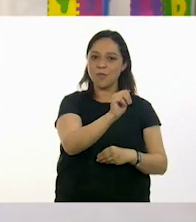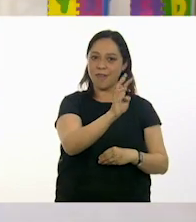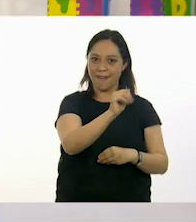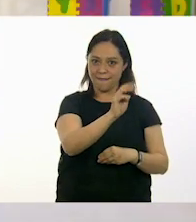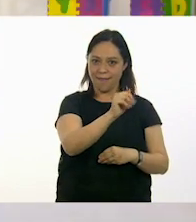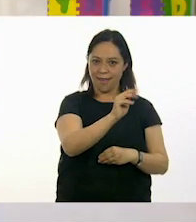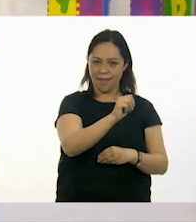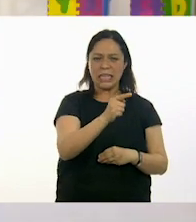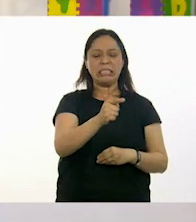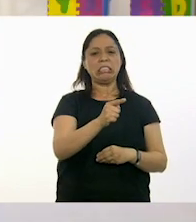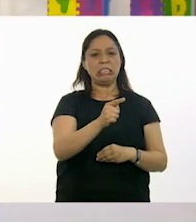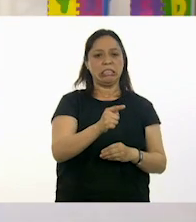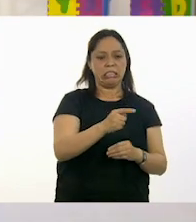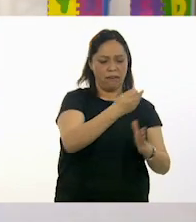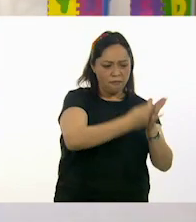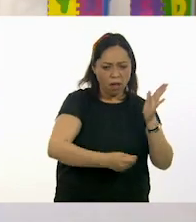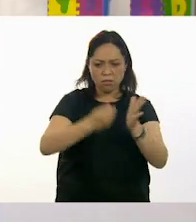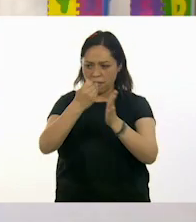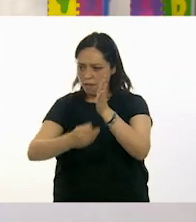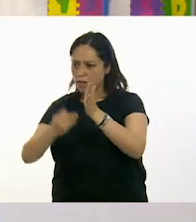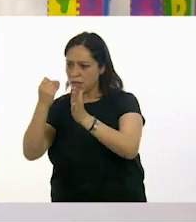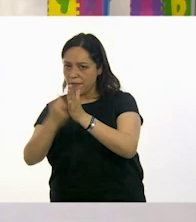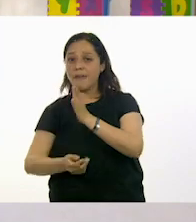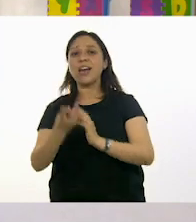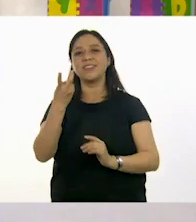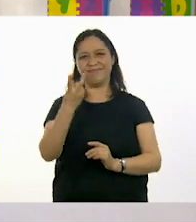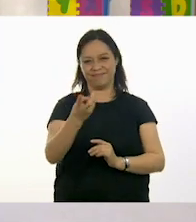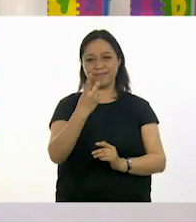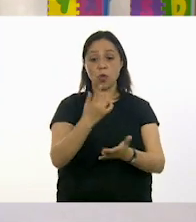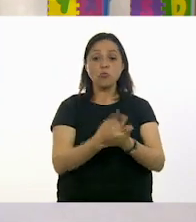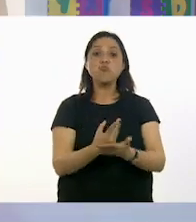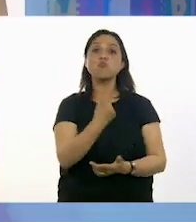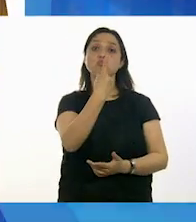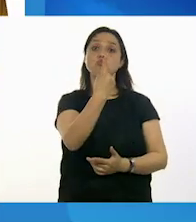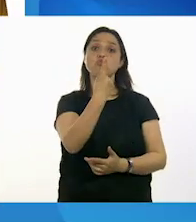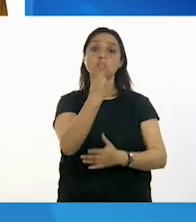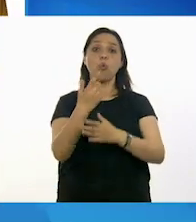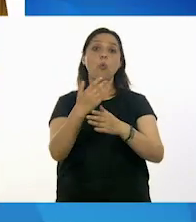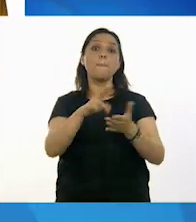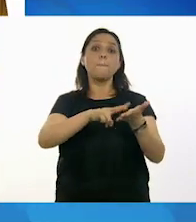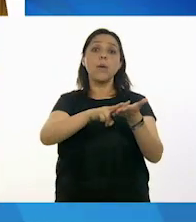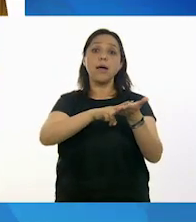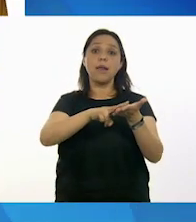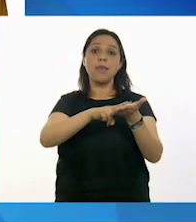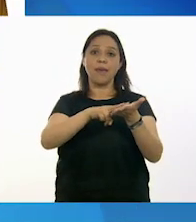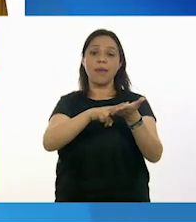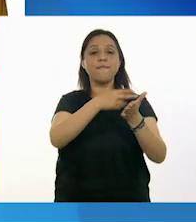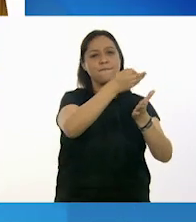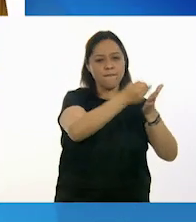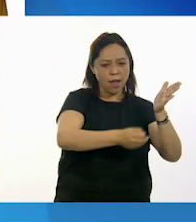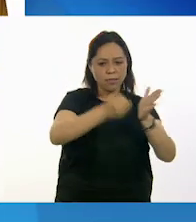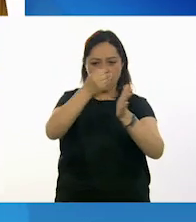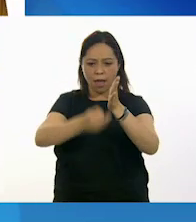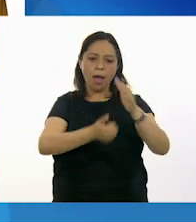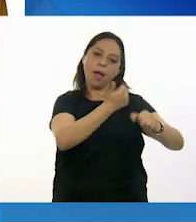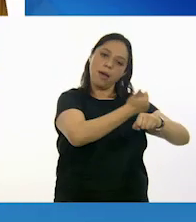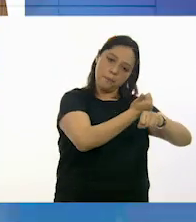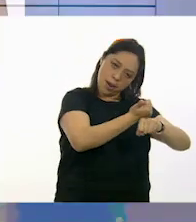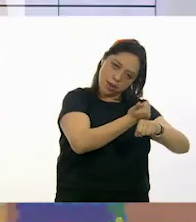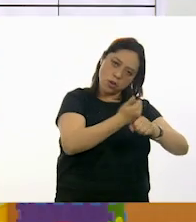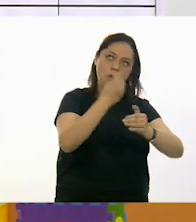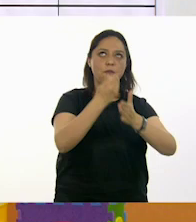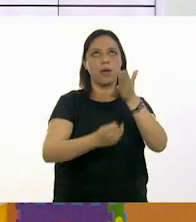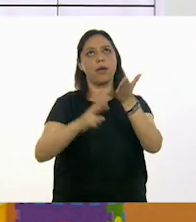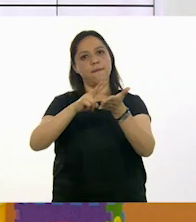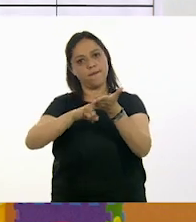Ahí falta casi en todas partes. Casi en todo, nomás había salido un solo fruto de color verde. Entonces, pero falta en amarillo. El